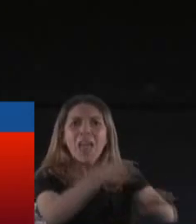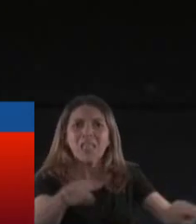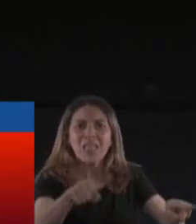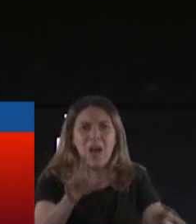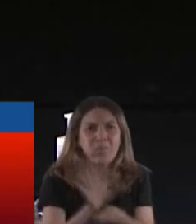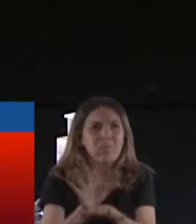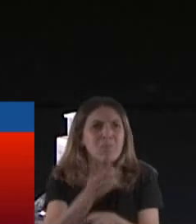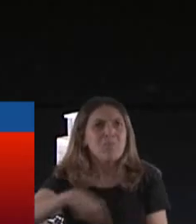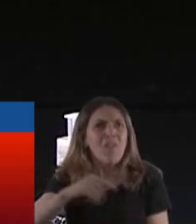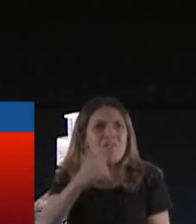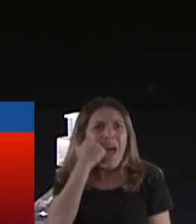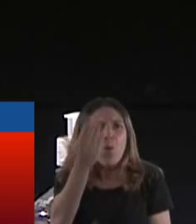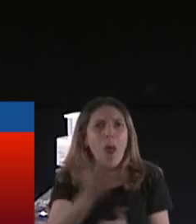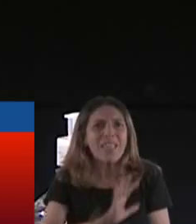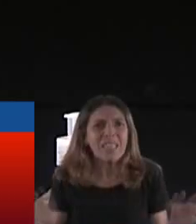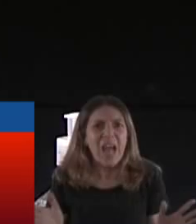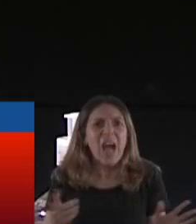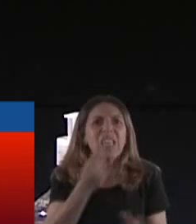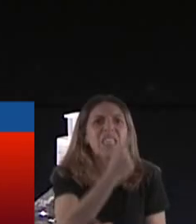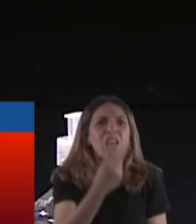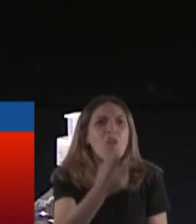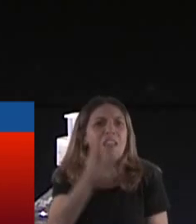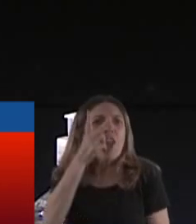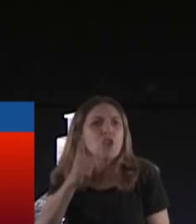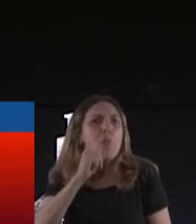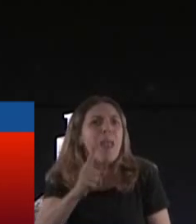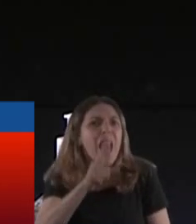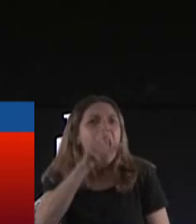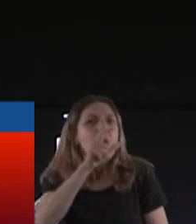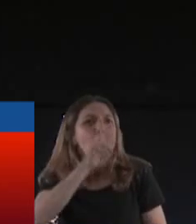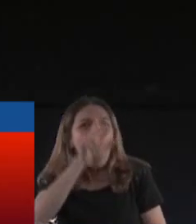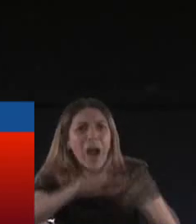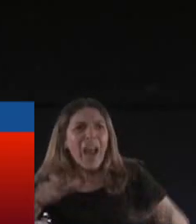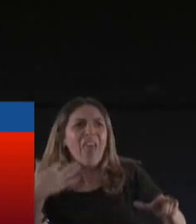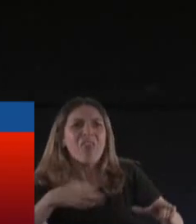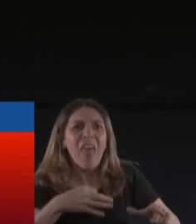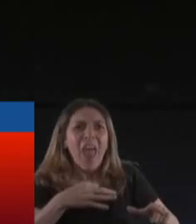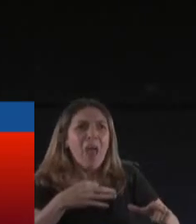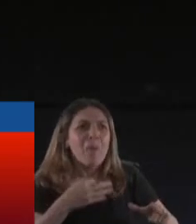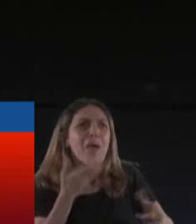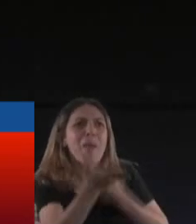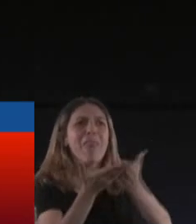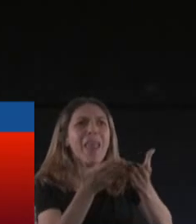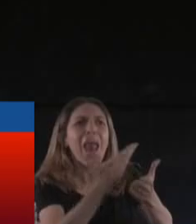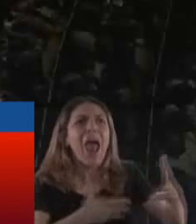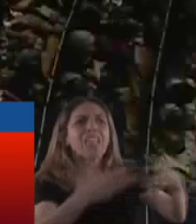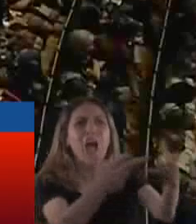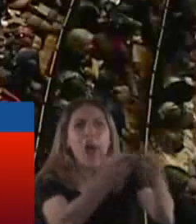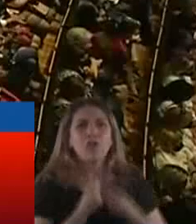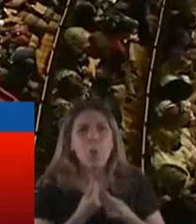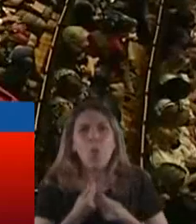Vergüenza nos tiene que dar que haya 128.000 mujeres que tengan que recurrir al Estado para preservarse de hombres que las